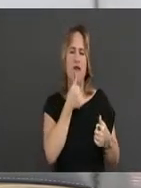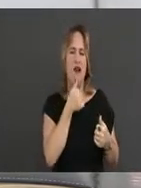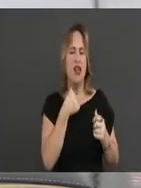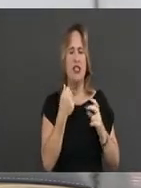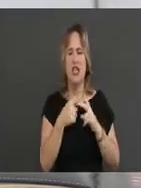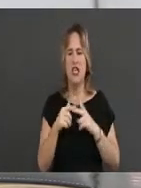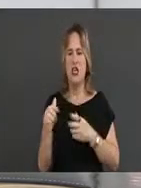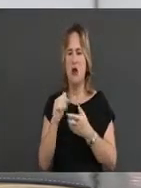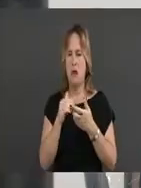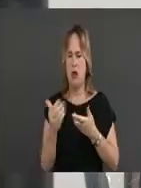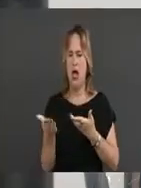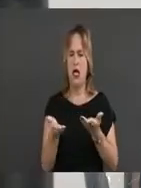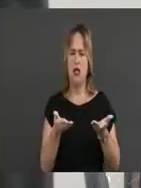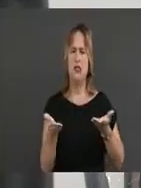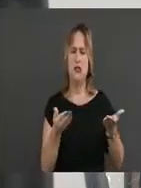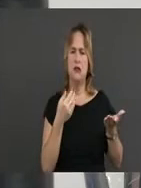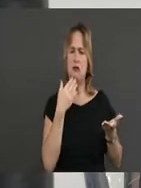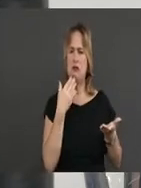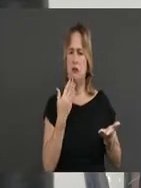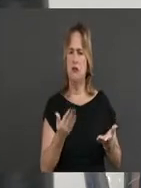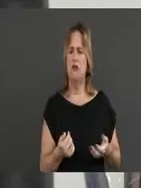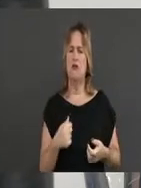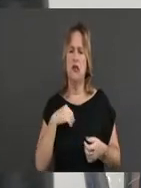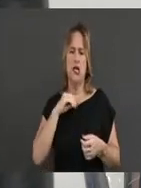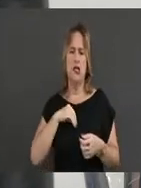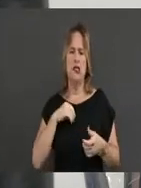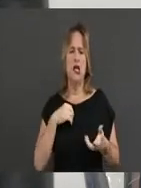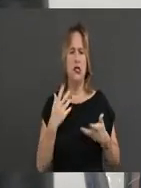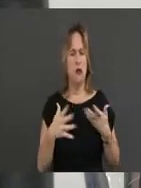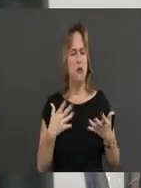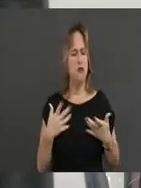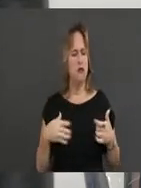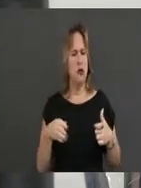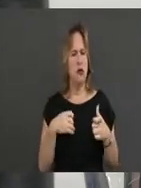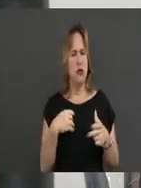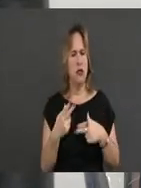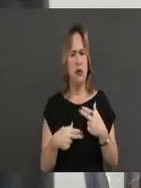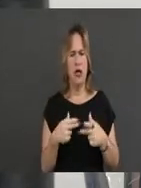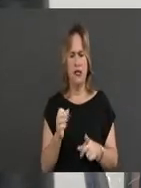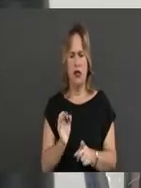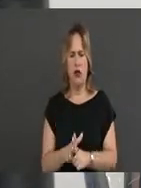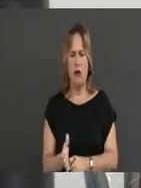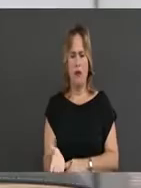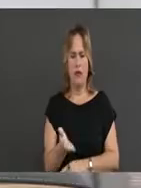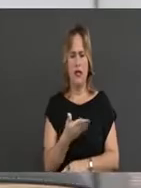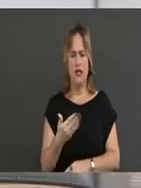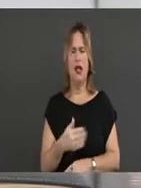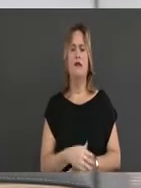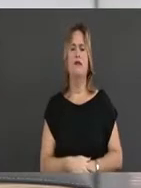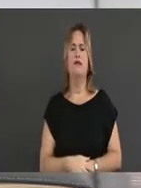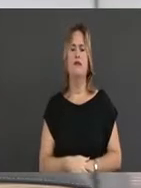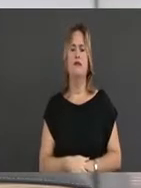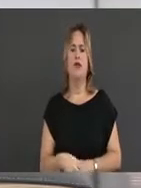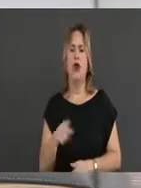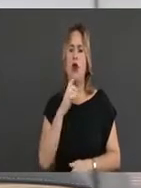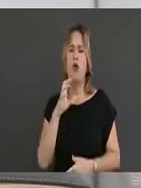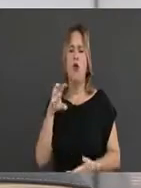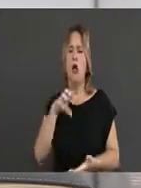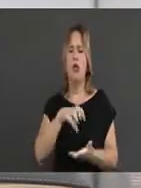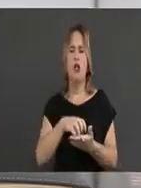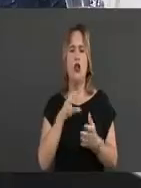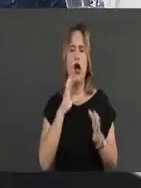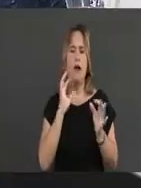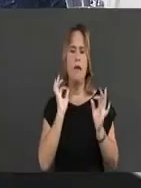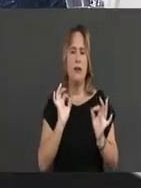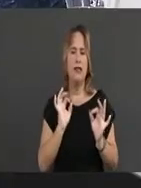los compañeros allí que van a prestar el servicio se sienten muy motivados a comenzar a prestar el servicio. ¿Cuáles son estos lugares para